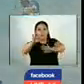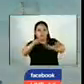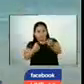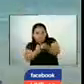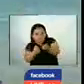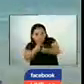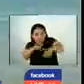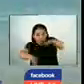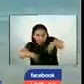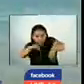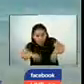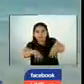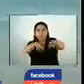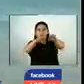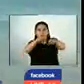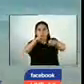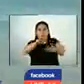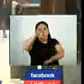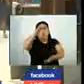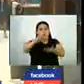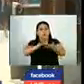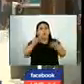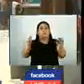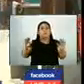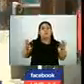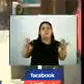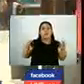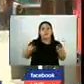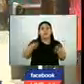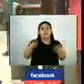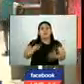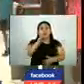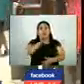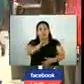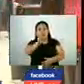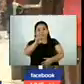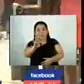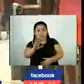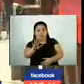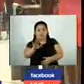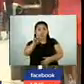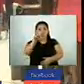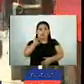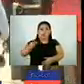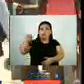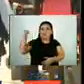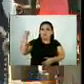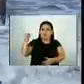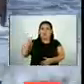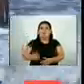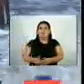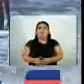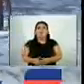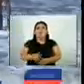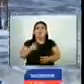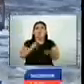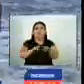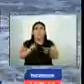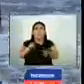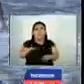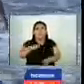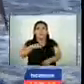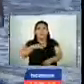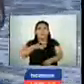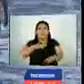acuáticos, una reducción significativa en comparación a los 45 que se registraban en 2022. Sin embargo, ya se reportó